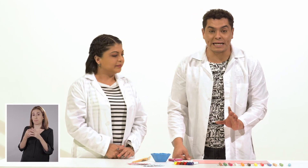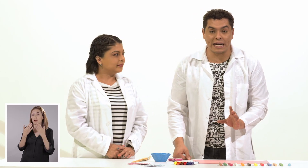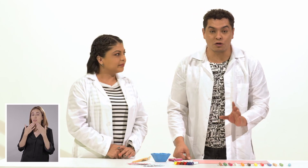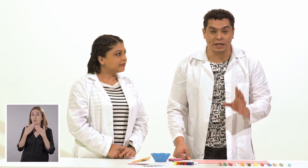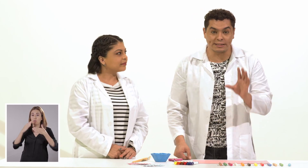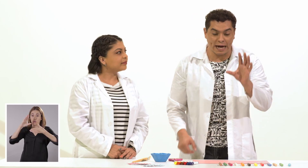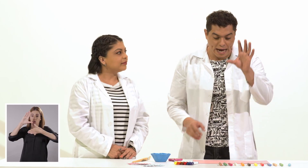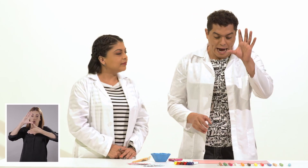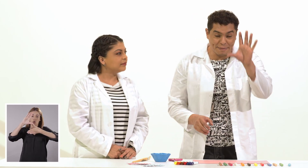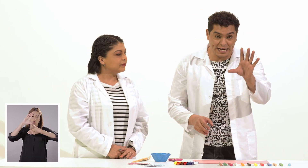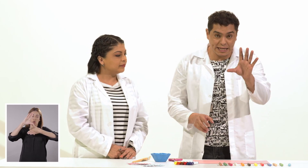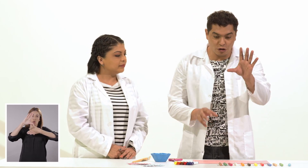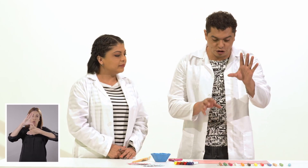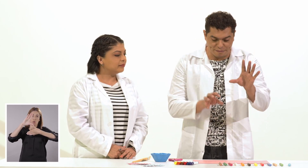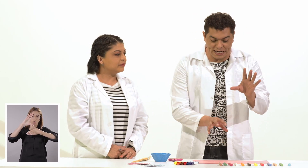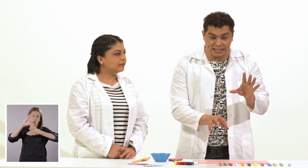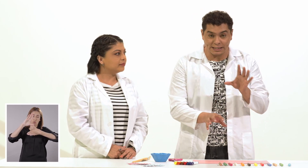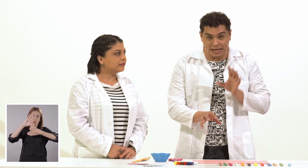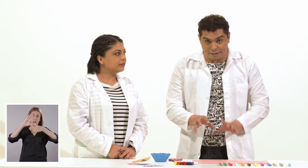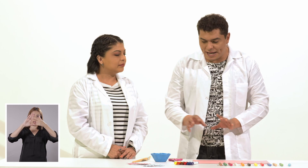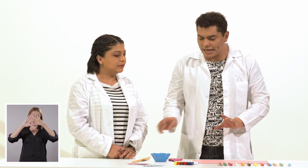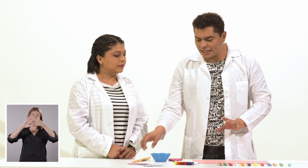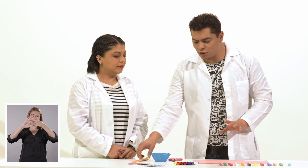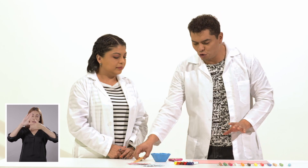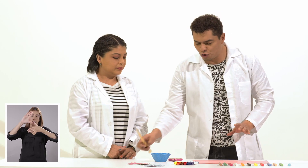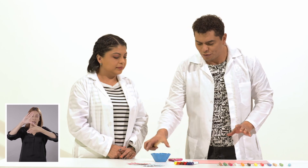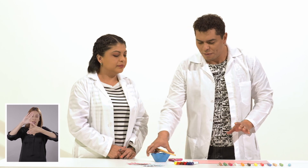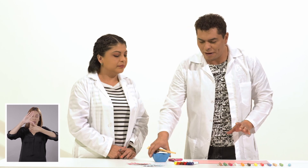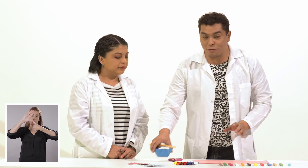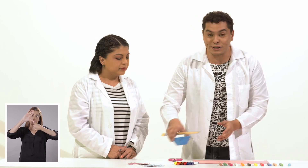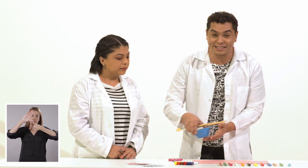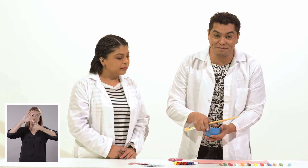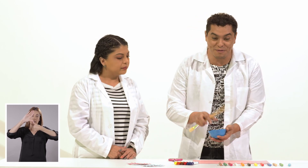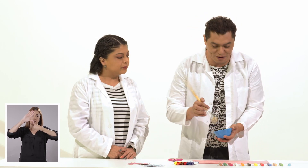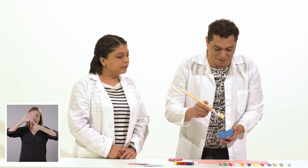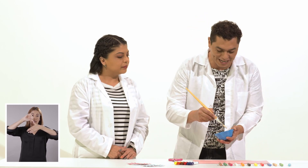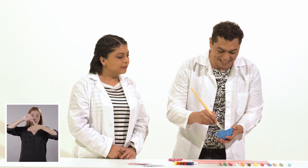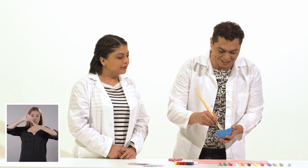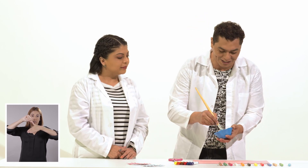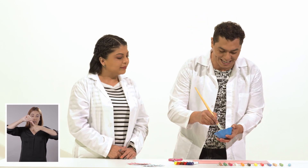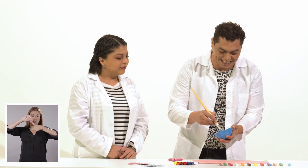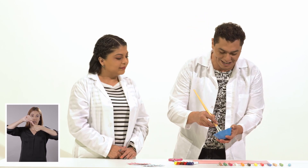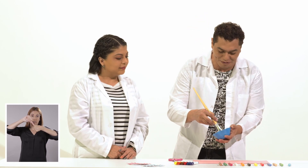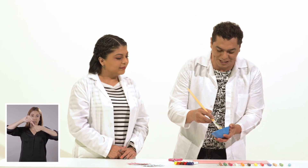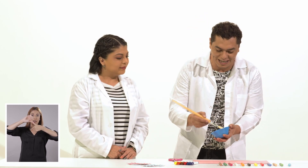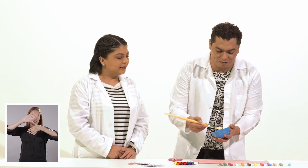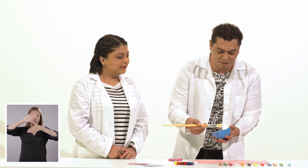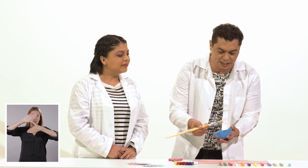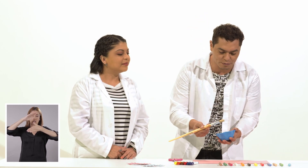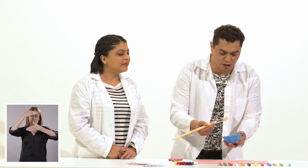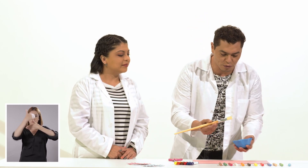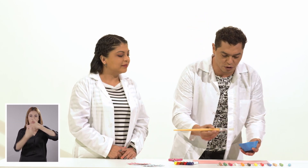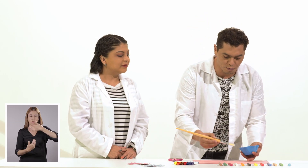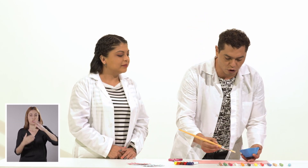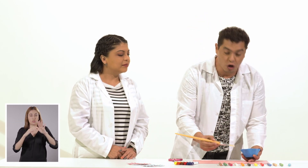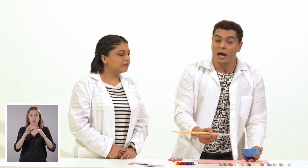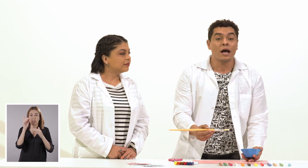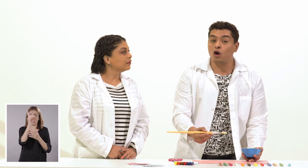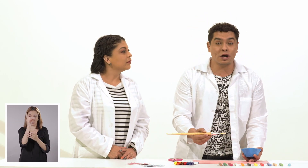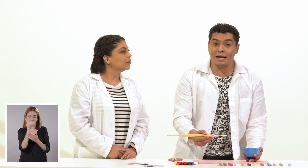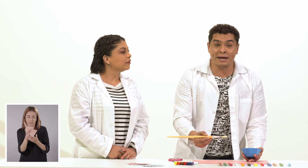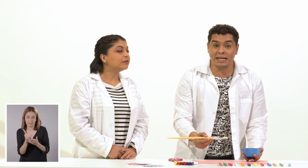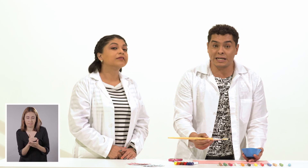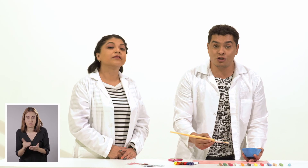continente americano, que está América del Norte, América Central y América del Sur. Vamos a hacer primero América del Norte. Aquí, como dice la profe, tenemos que poner un